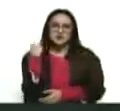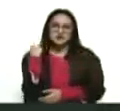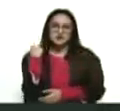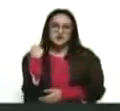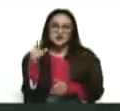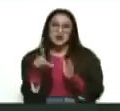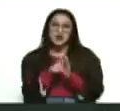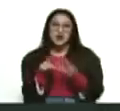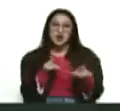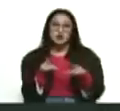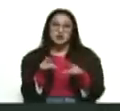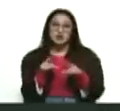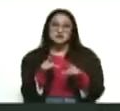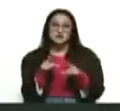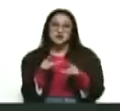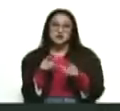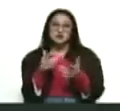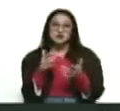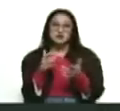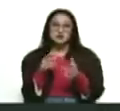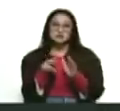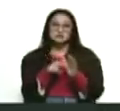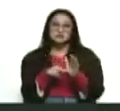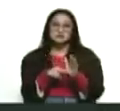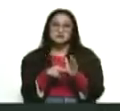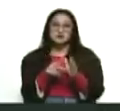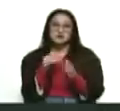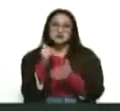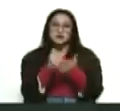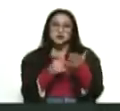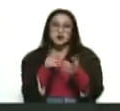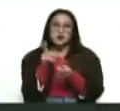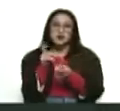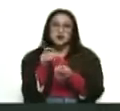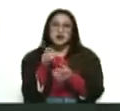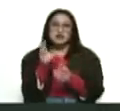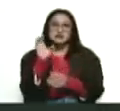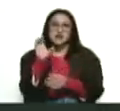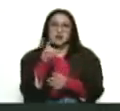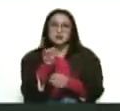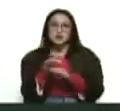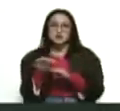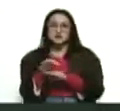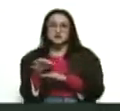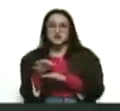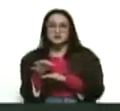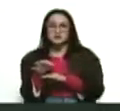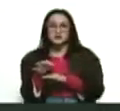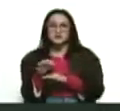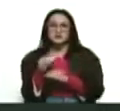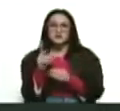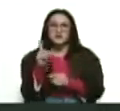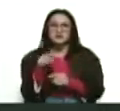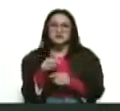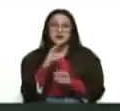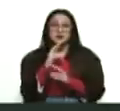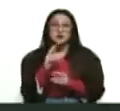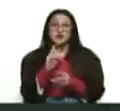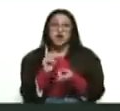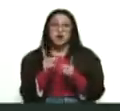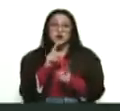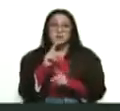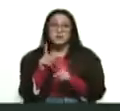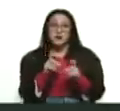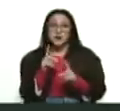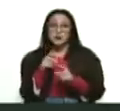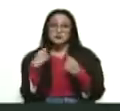una ley de coordinación y armonización de las potestades tributarias en los estados y municipios de la República Bolivariana de Venezuela, y también respondía algunas preguntas